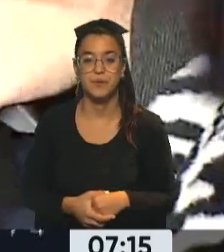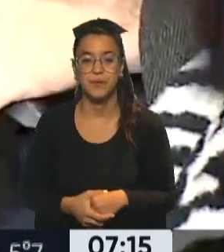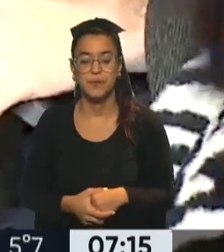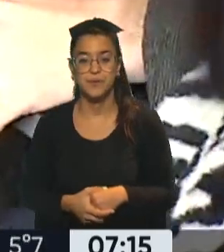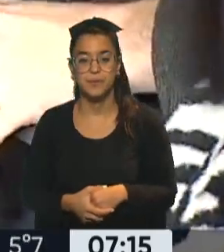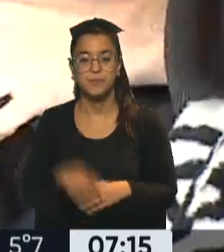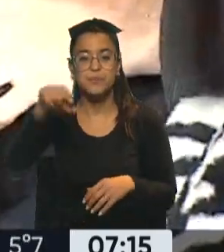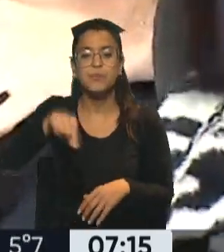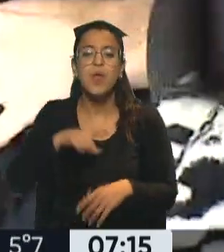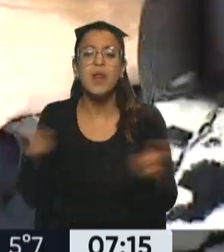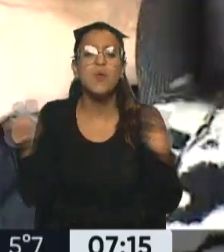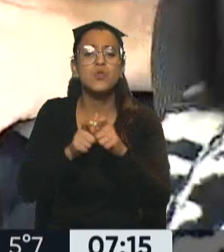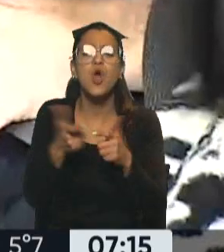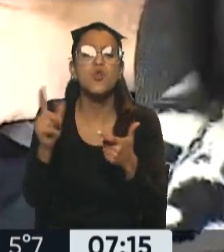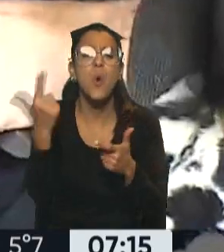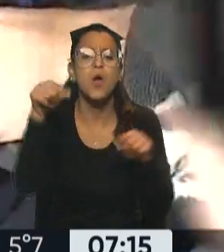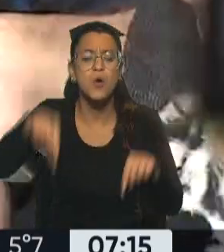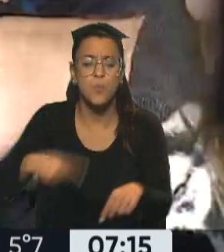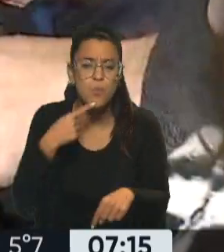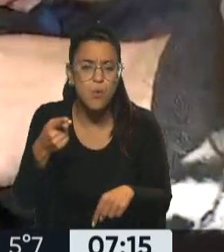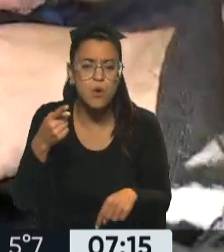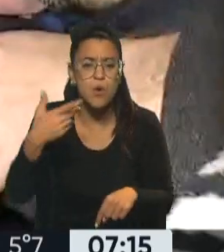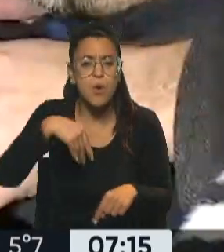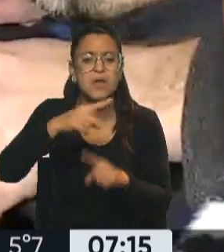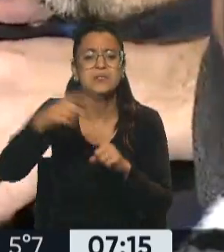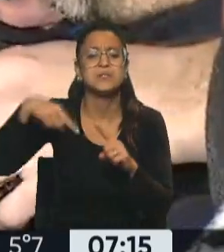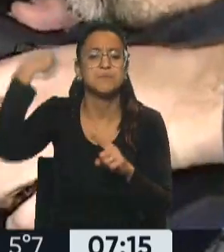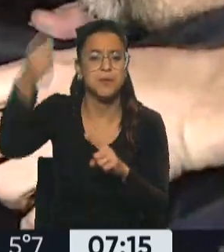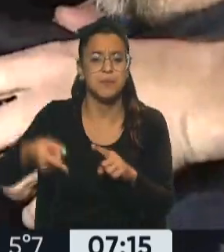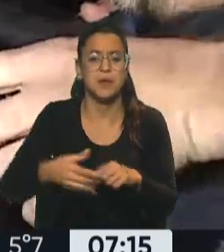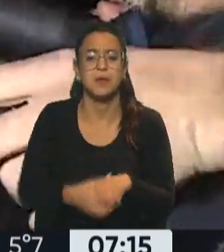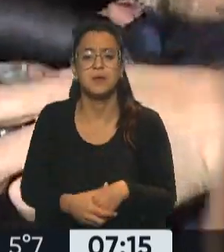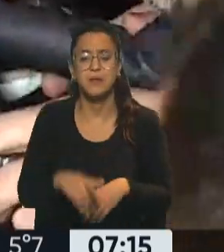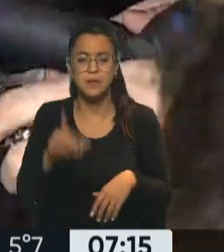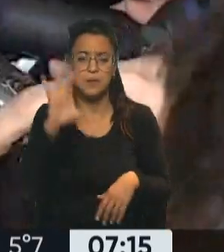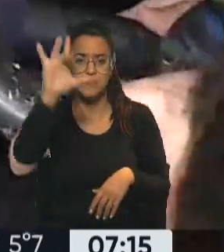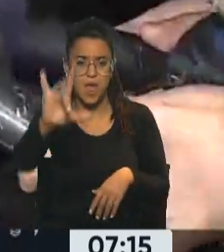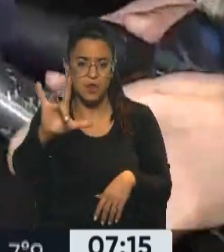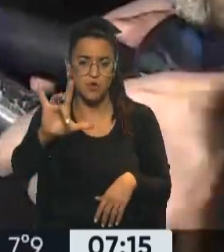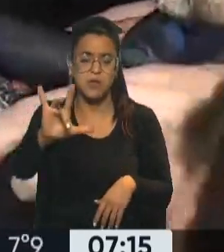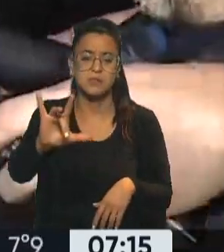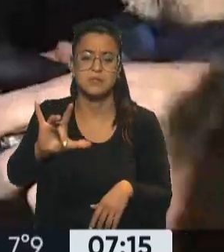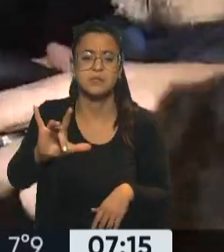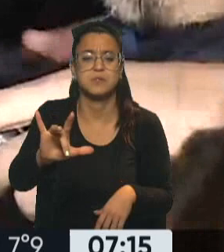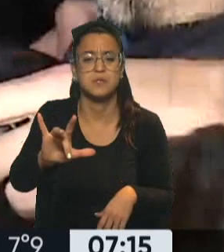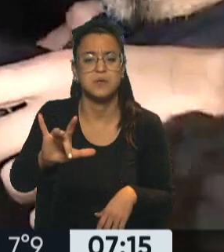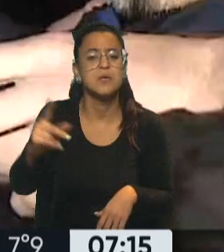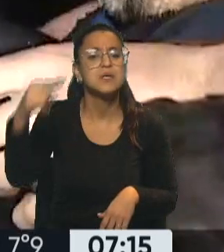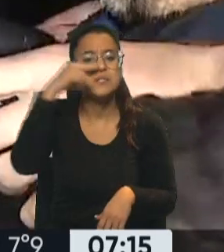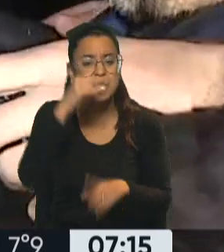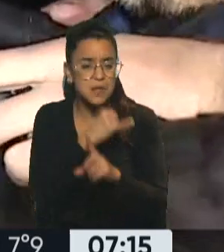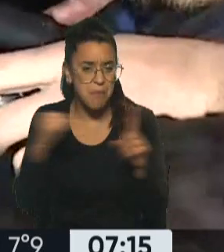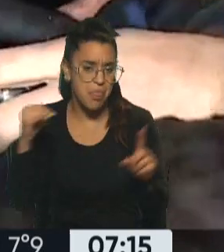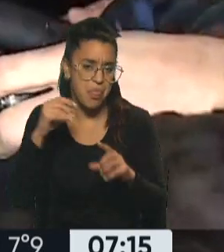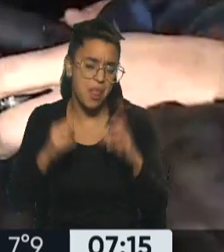de gabinete hoy? ¿Qué pasó? Bueno, está prevista para la semana que viene, el día miércoles a las 7:30